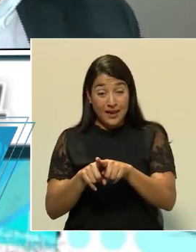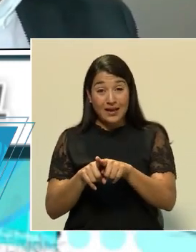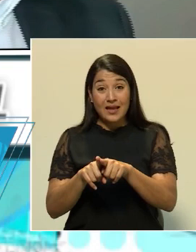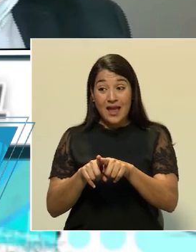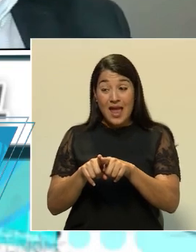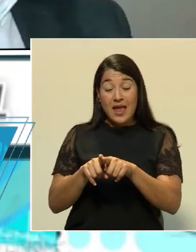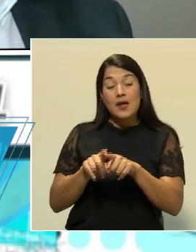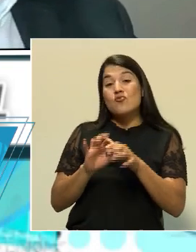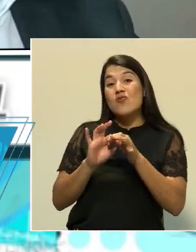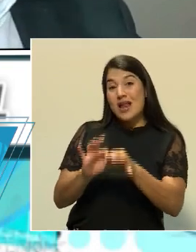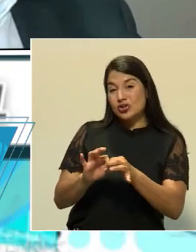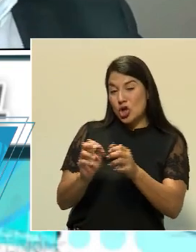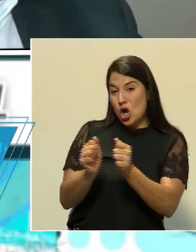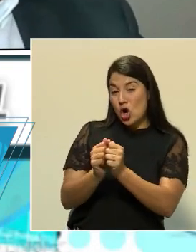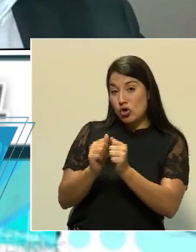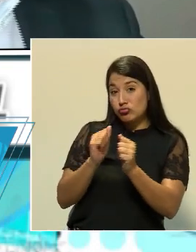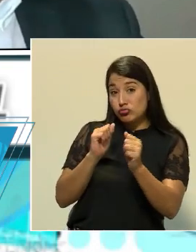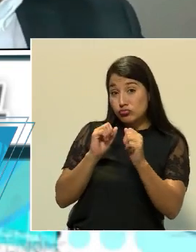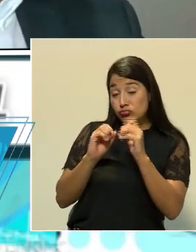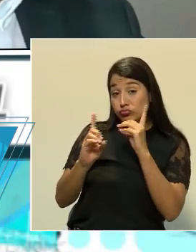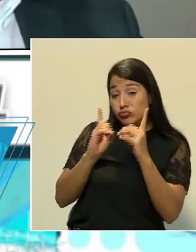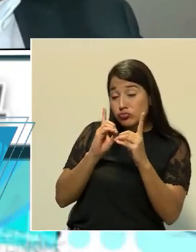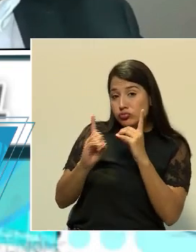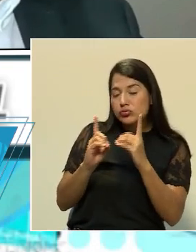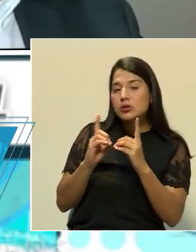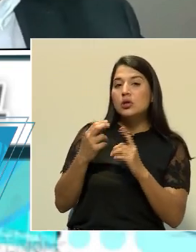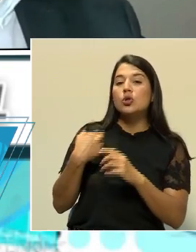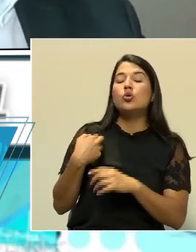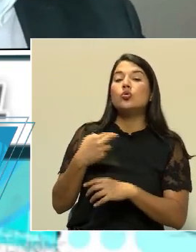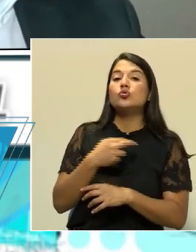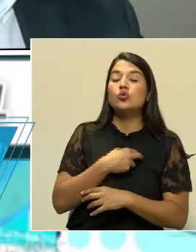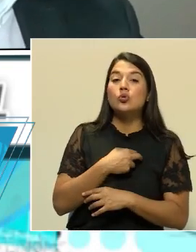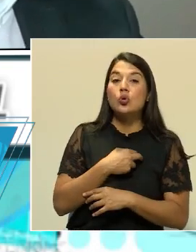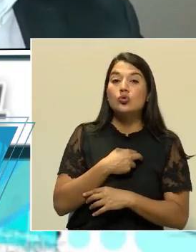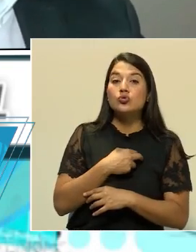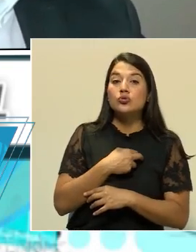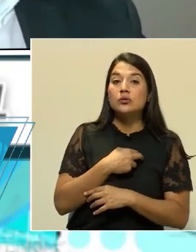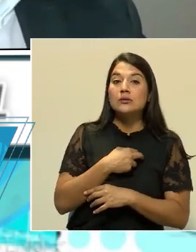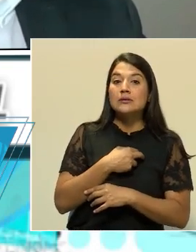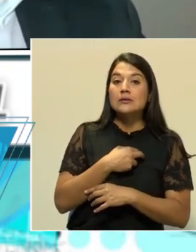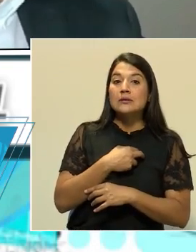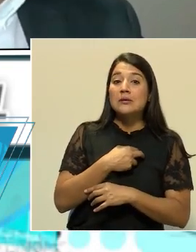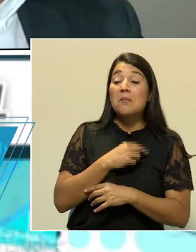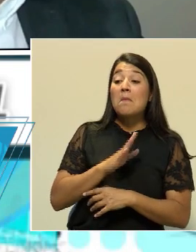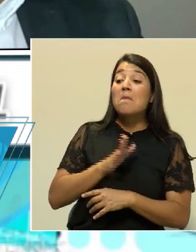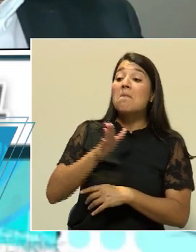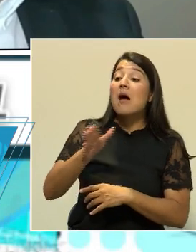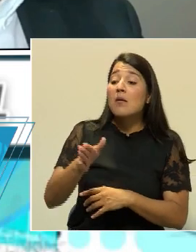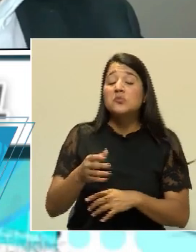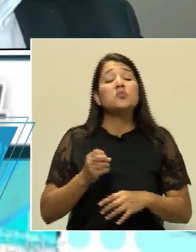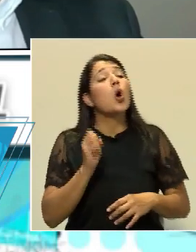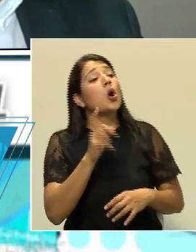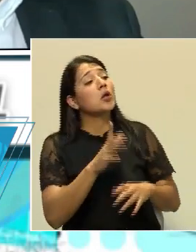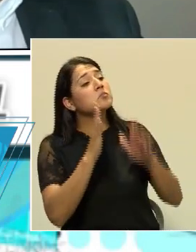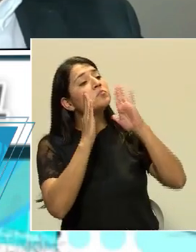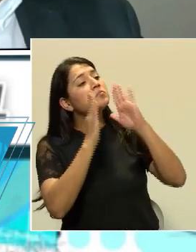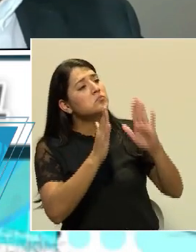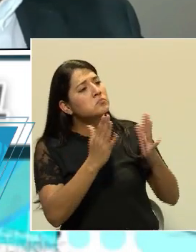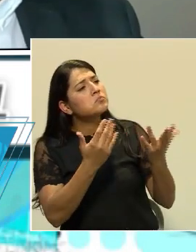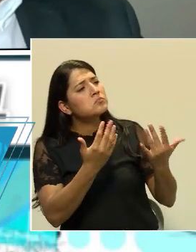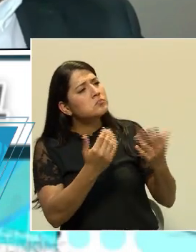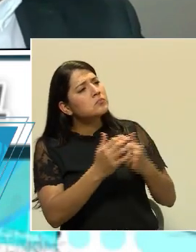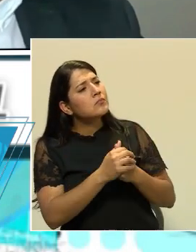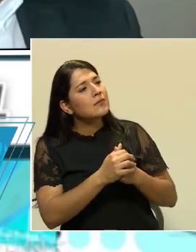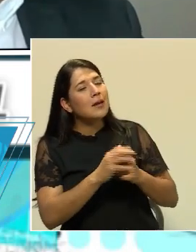de conversaciones, lo que hemos tenido es gente que nos escucha, pero no gente que